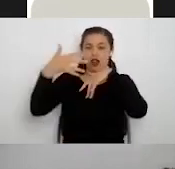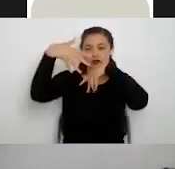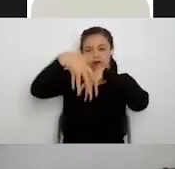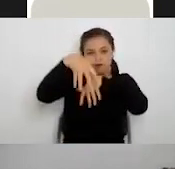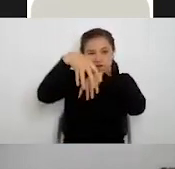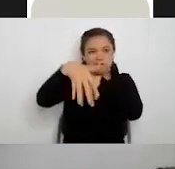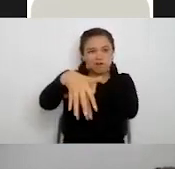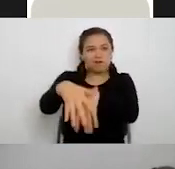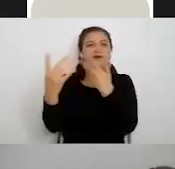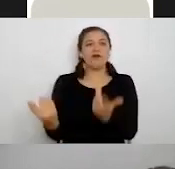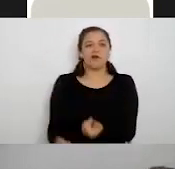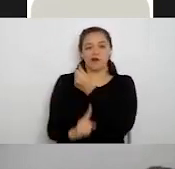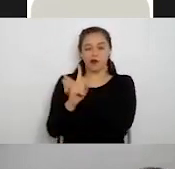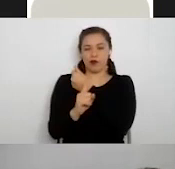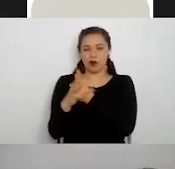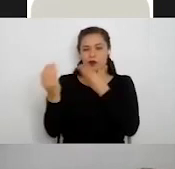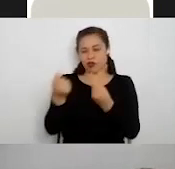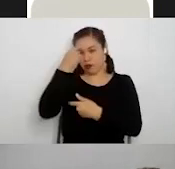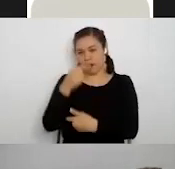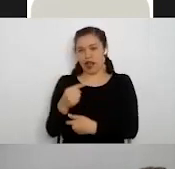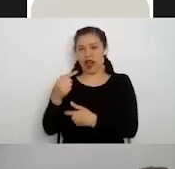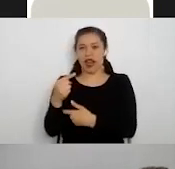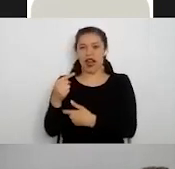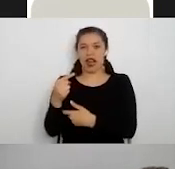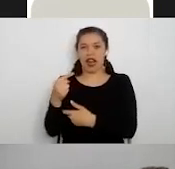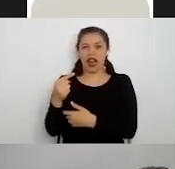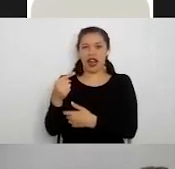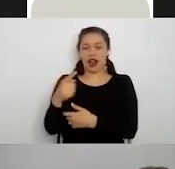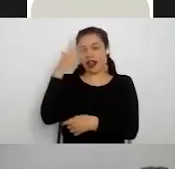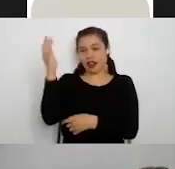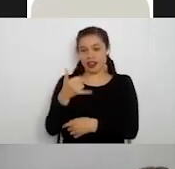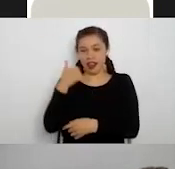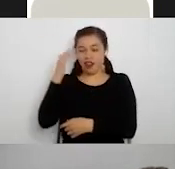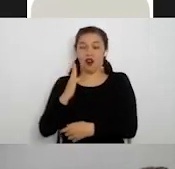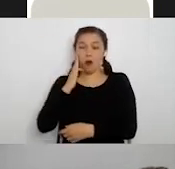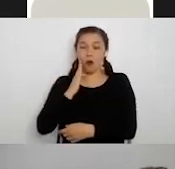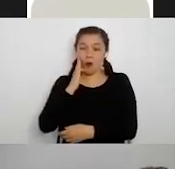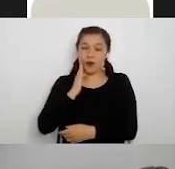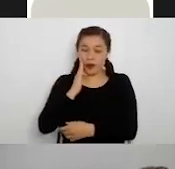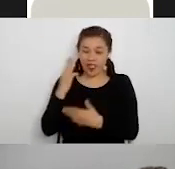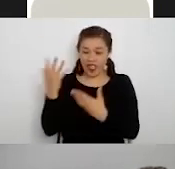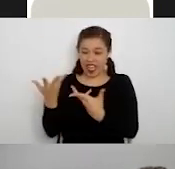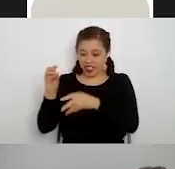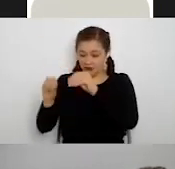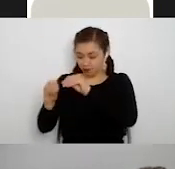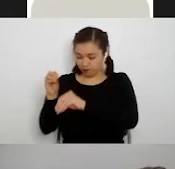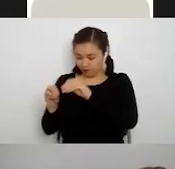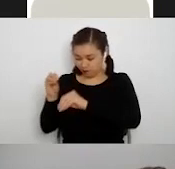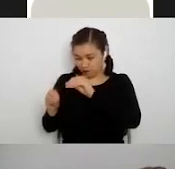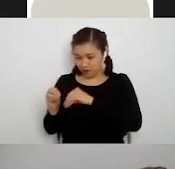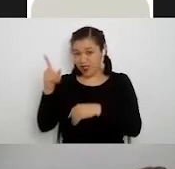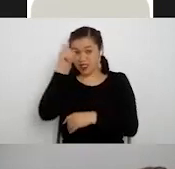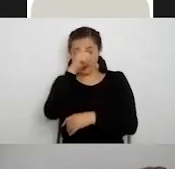bastantes problemas para producir las últimas generaciones de iPhone. Eso provoca efectos en el